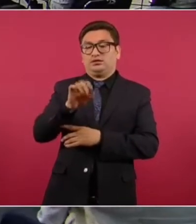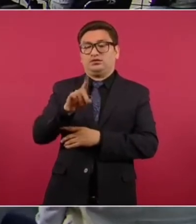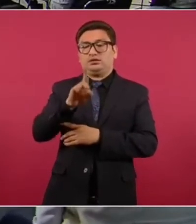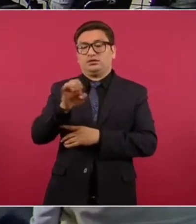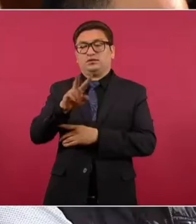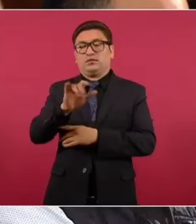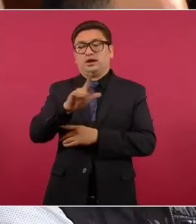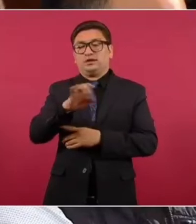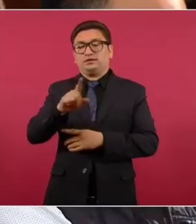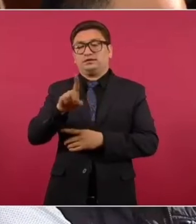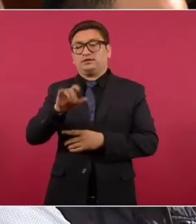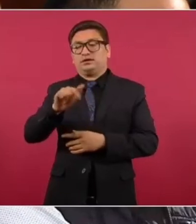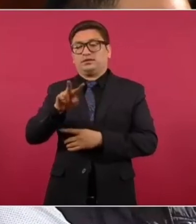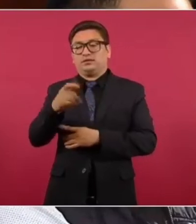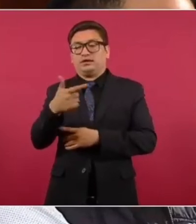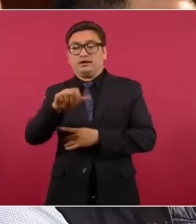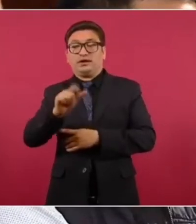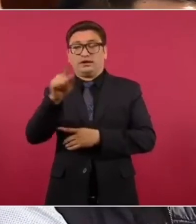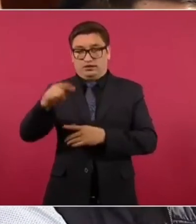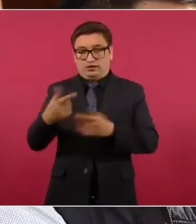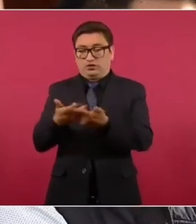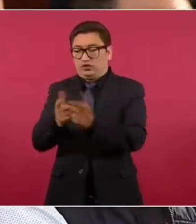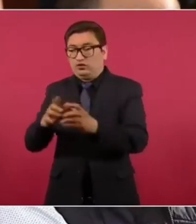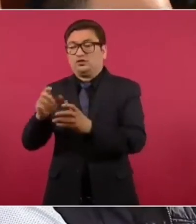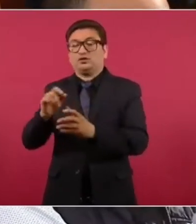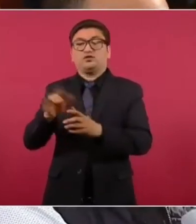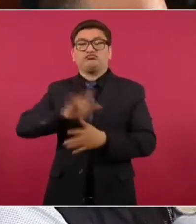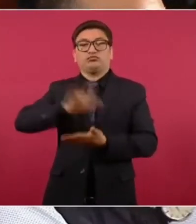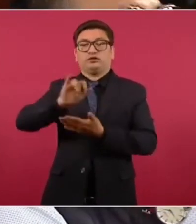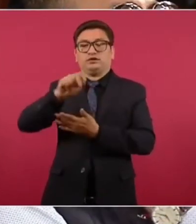Vega, socio mayoritario de Interjet,